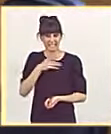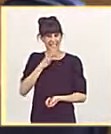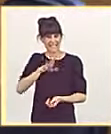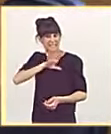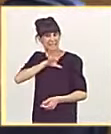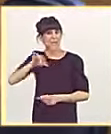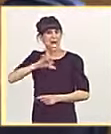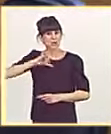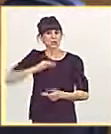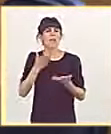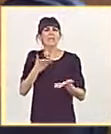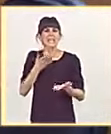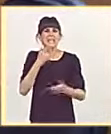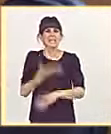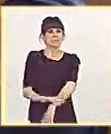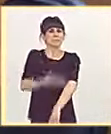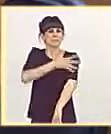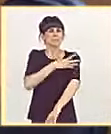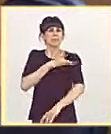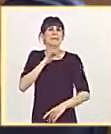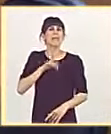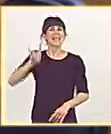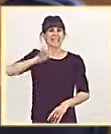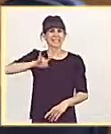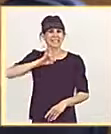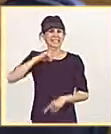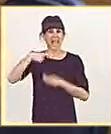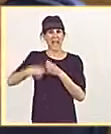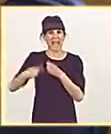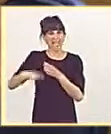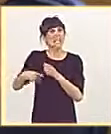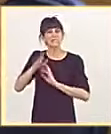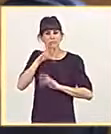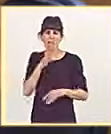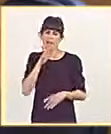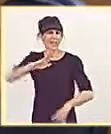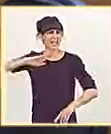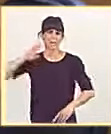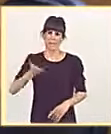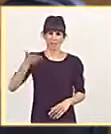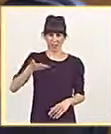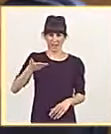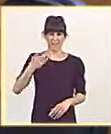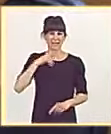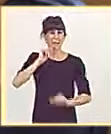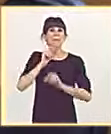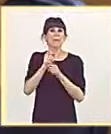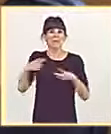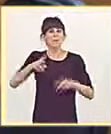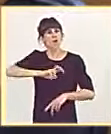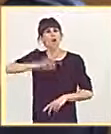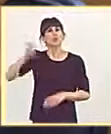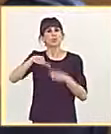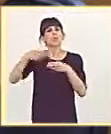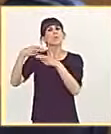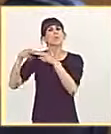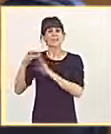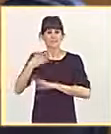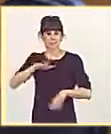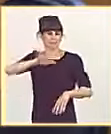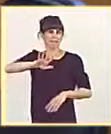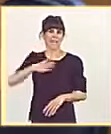es a Baleares y Canarias, que claramente están teniendo un impacto diferencial de la pandemia. Otros partidos políticos que son de carácter